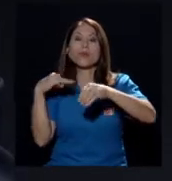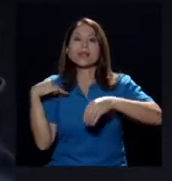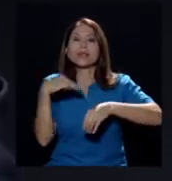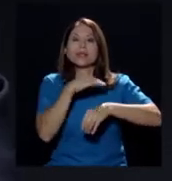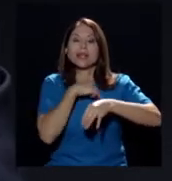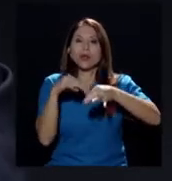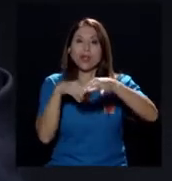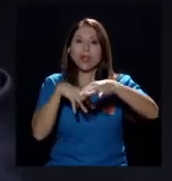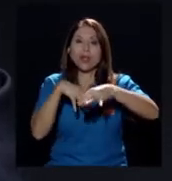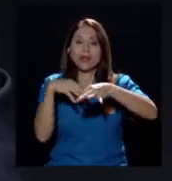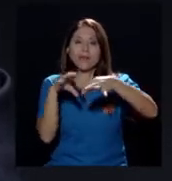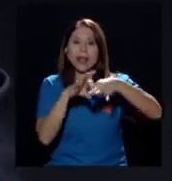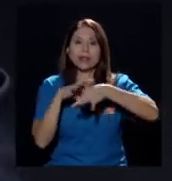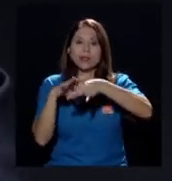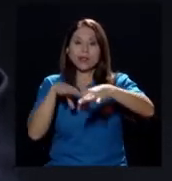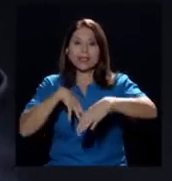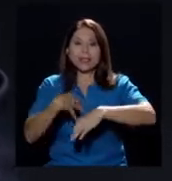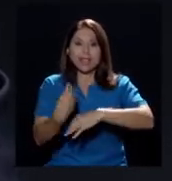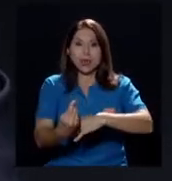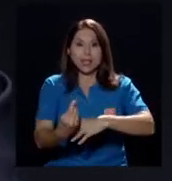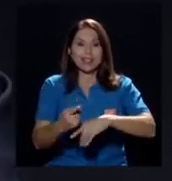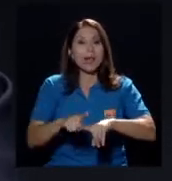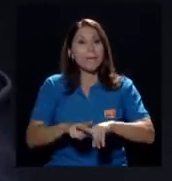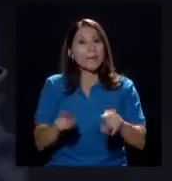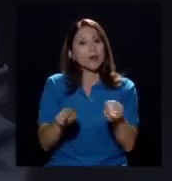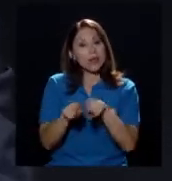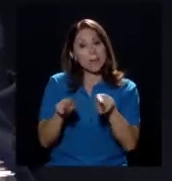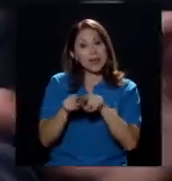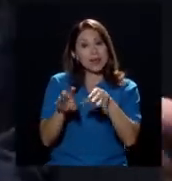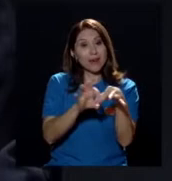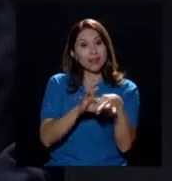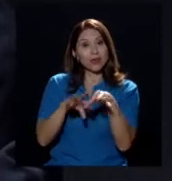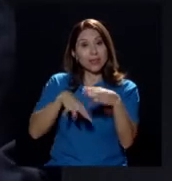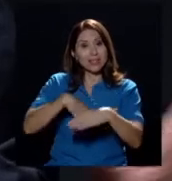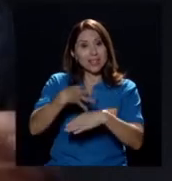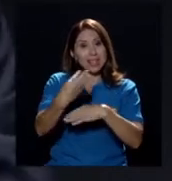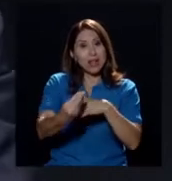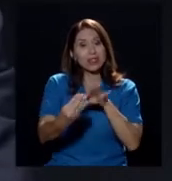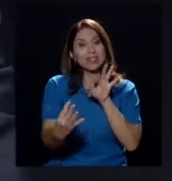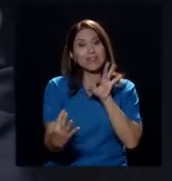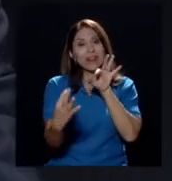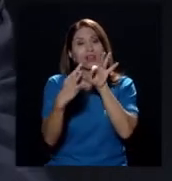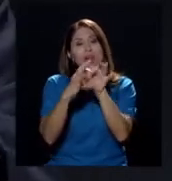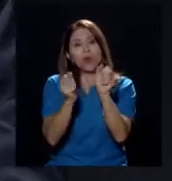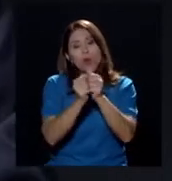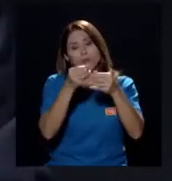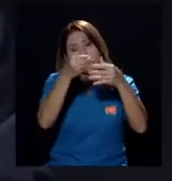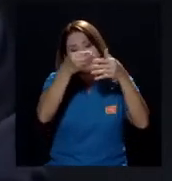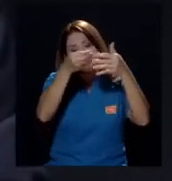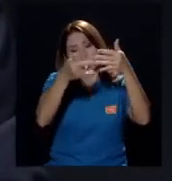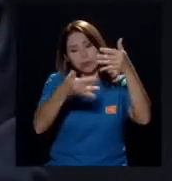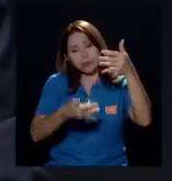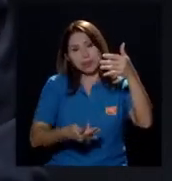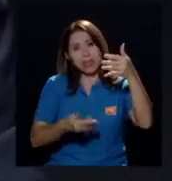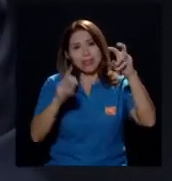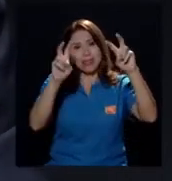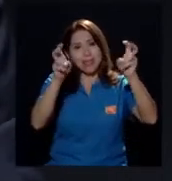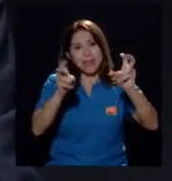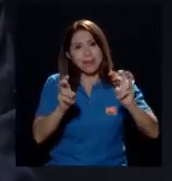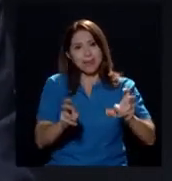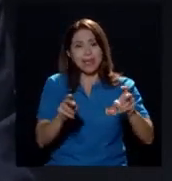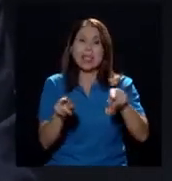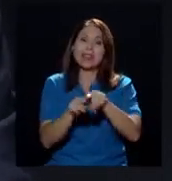esencialmente pero también las relaciones exteriores tienen que ver con una gama temática y con una gama de actores muy